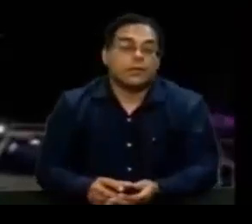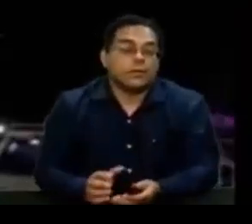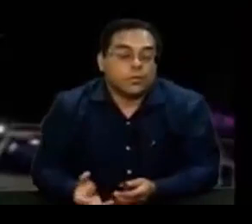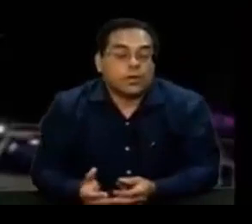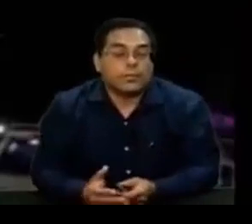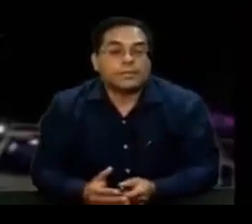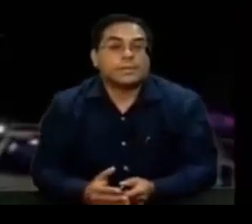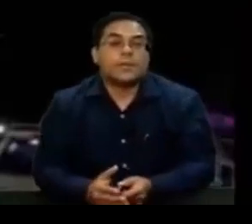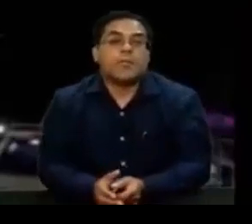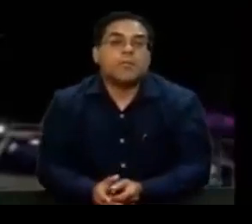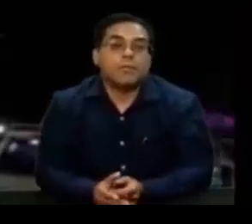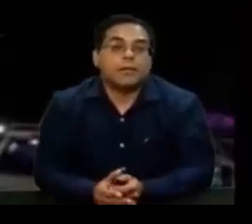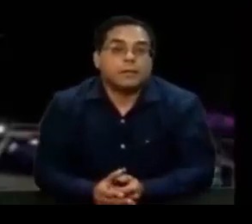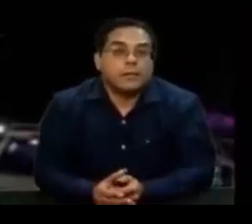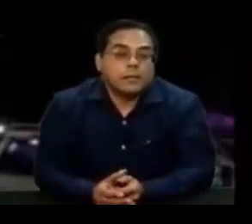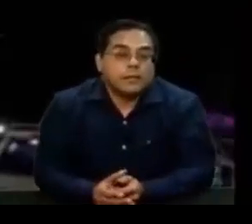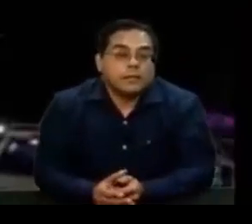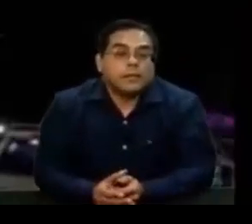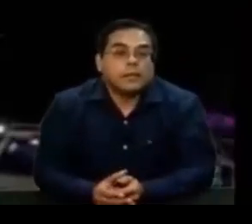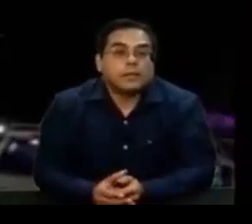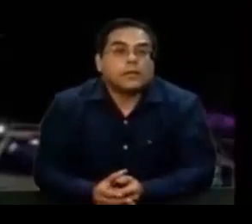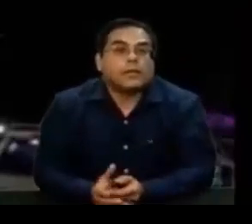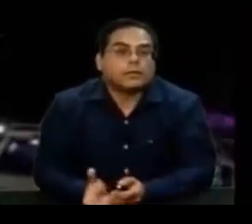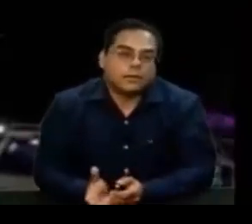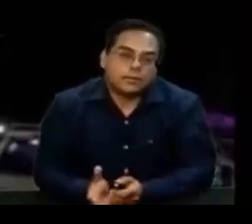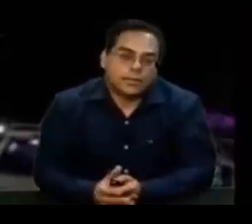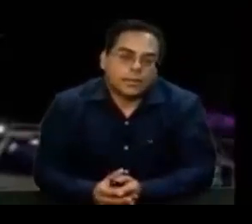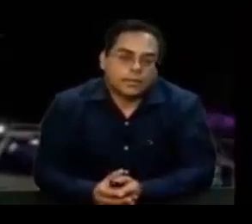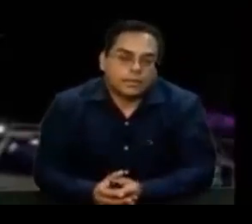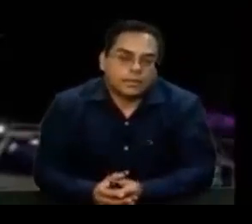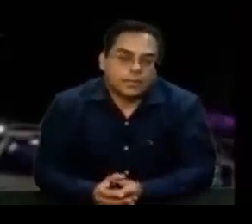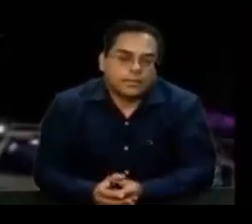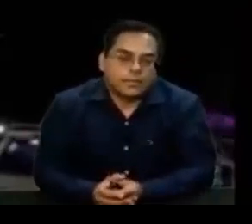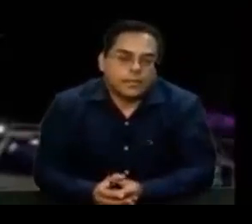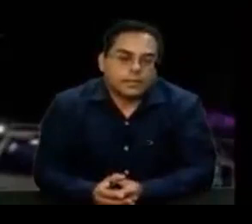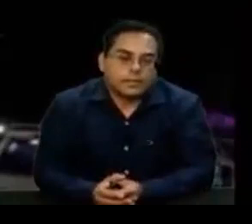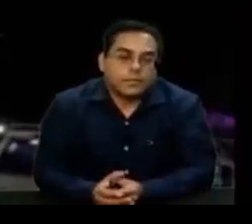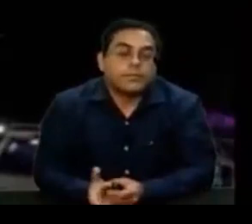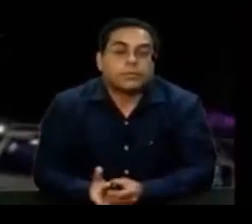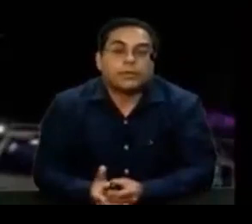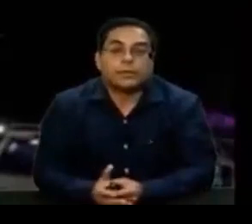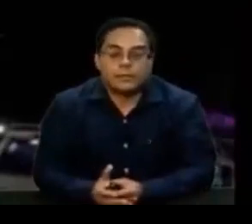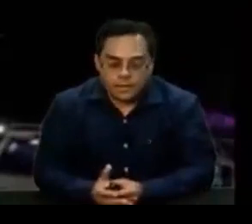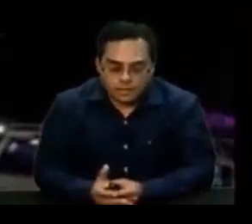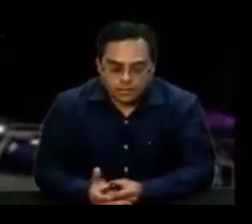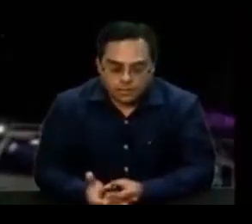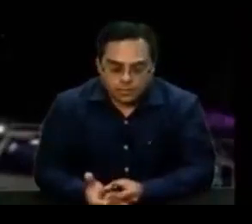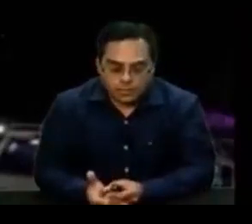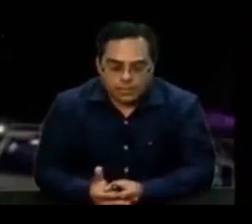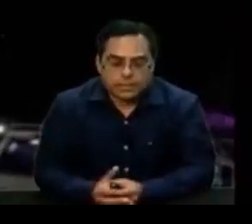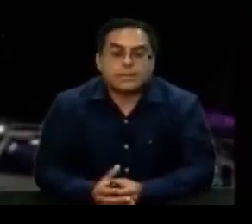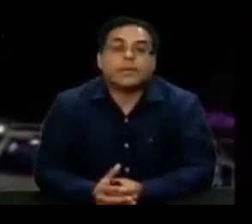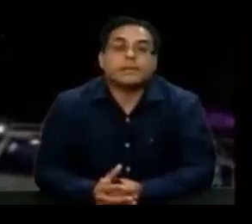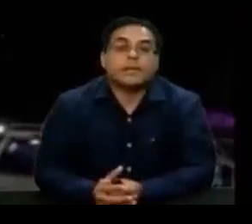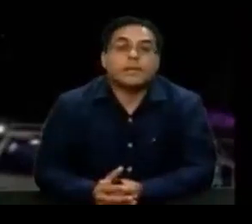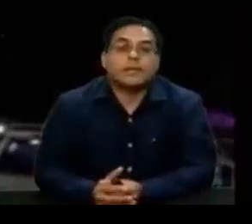satisfactoria, neurológicamente estaba muy bien. Recuerden también que es muy importante en este tipo de